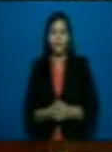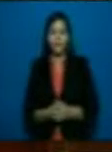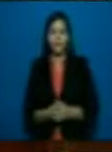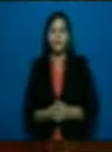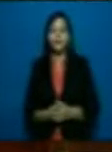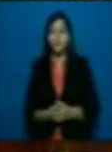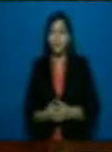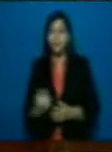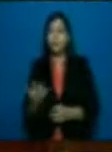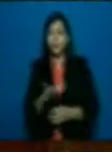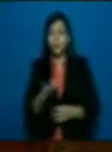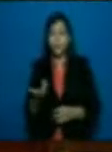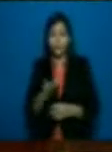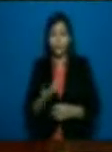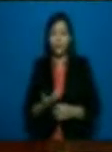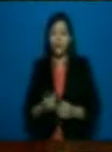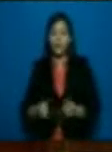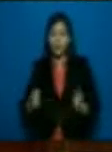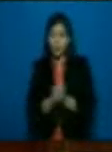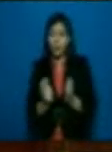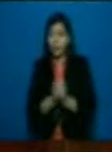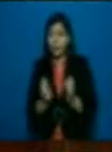la delincuencia organizada